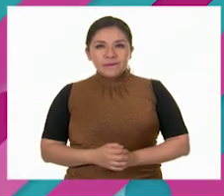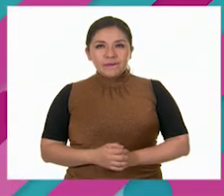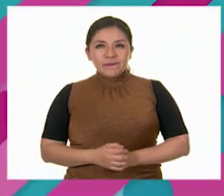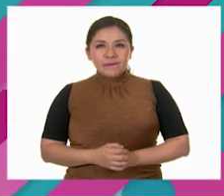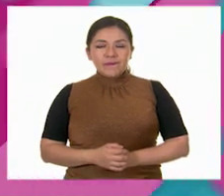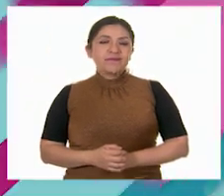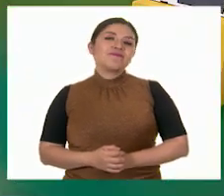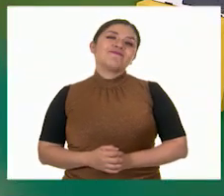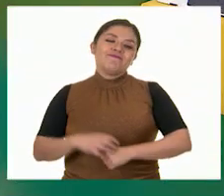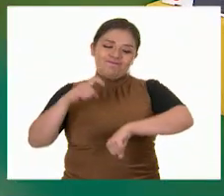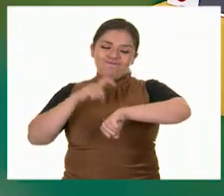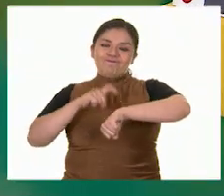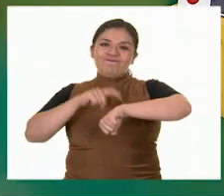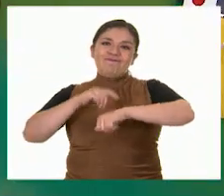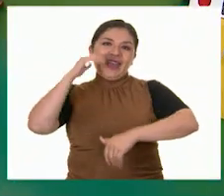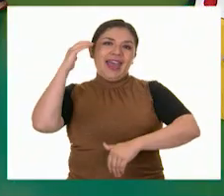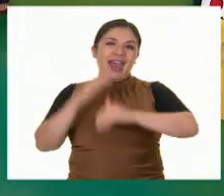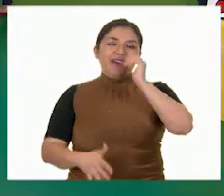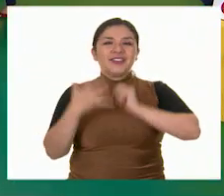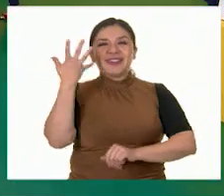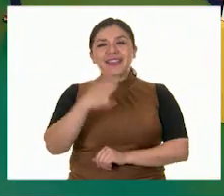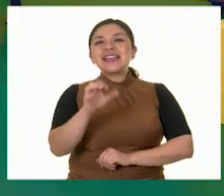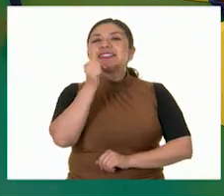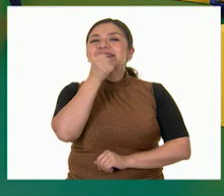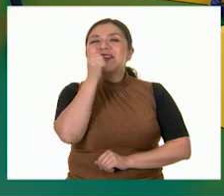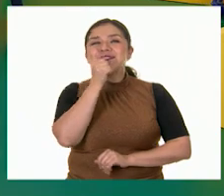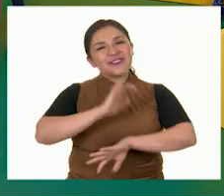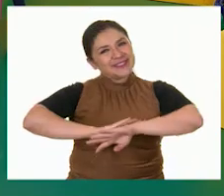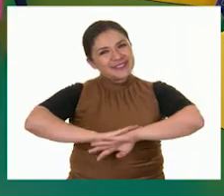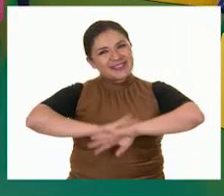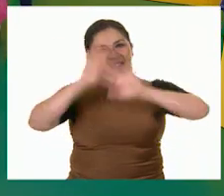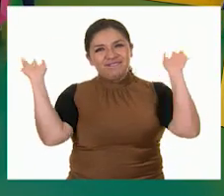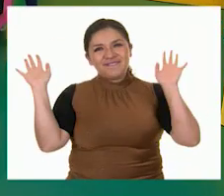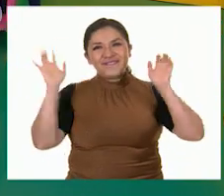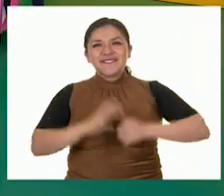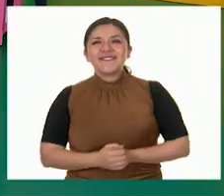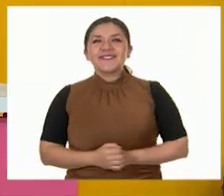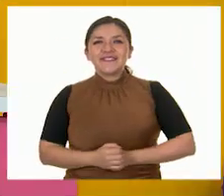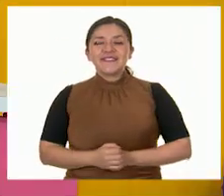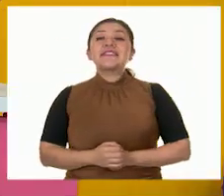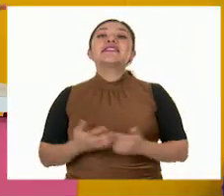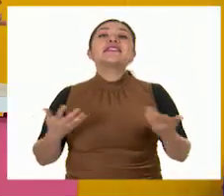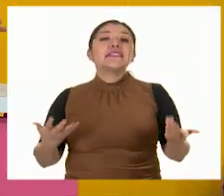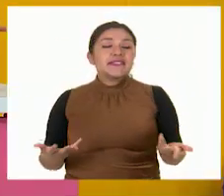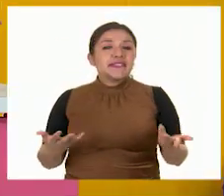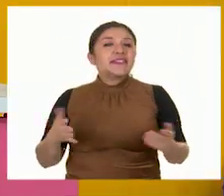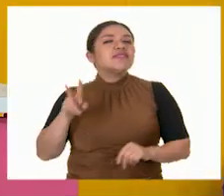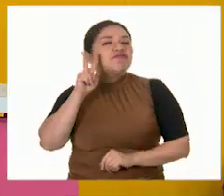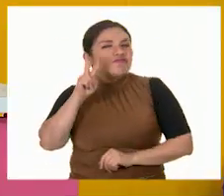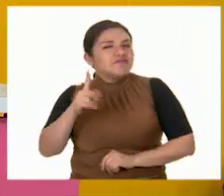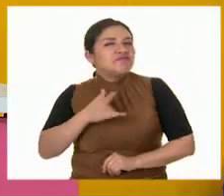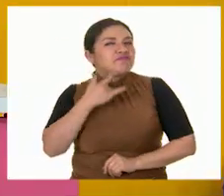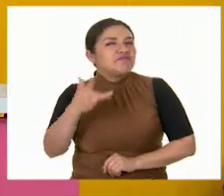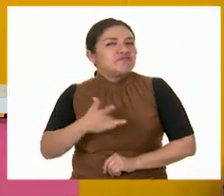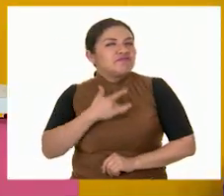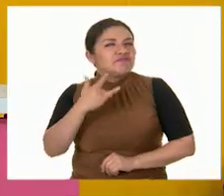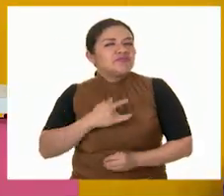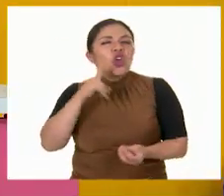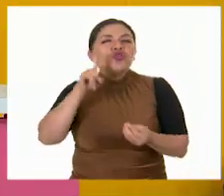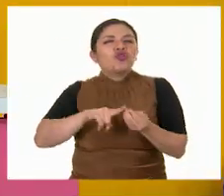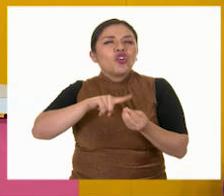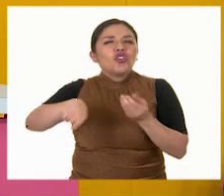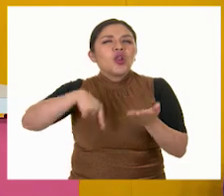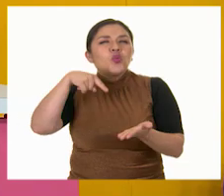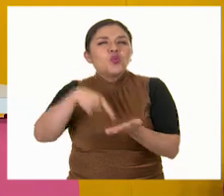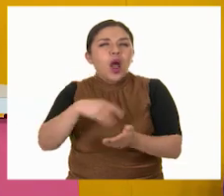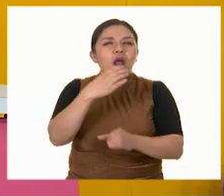Se acabó el tiempo, ya. Detenemos. Muy bien. ¿Cómo les fue? ¿Cuántos lugares y objetos